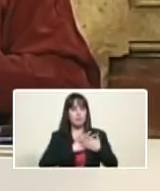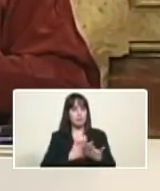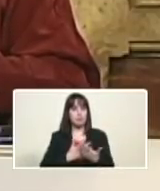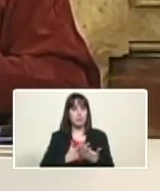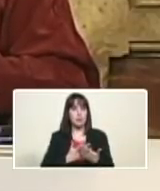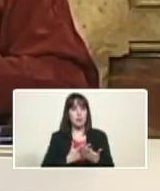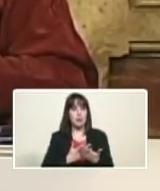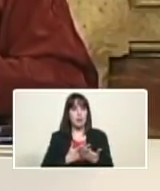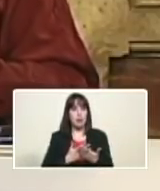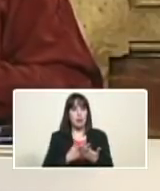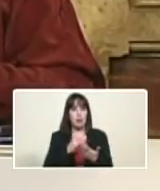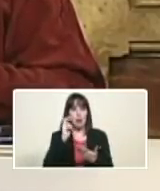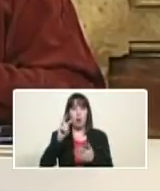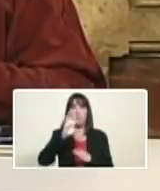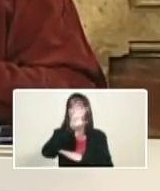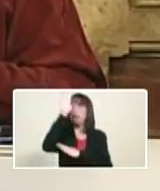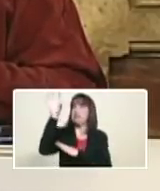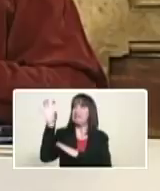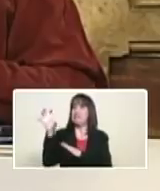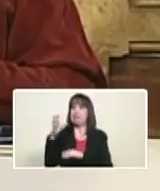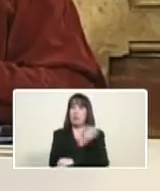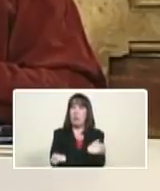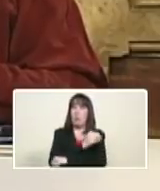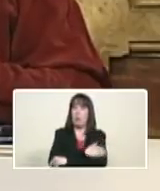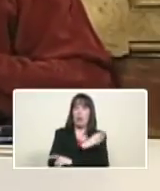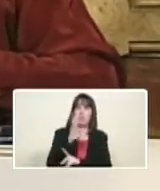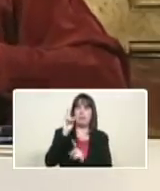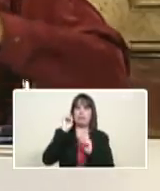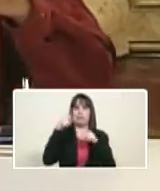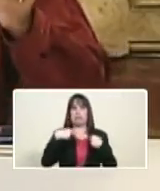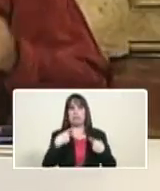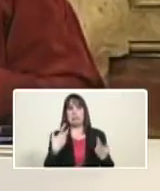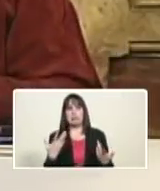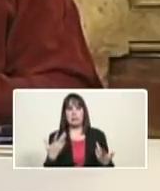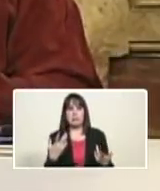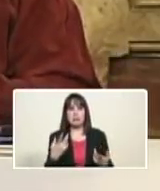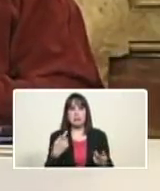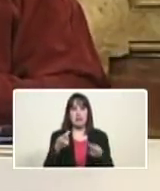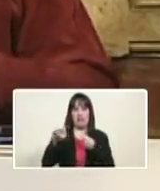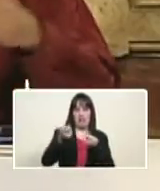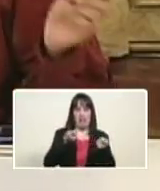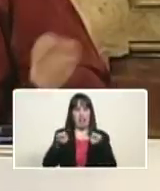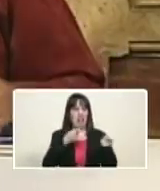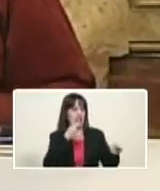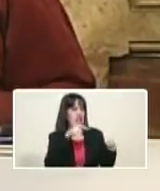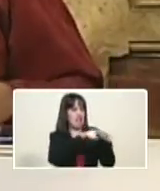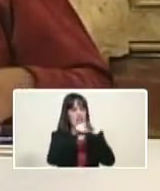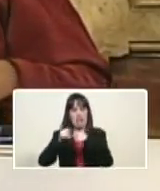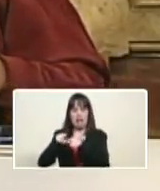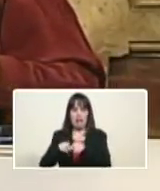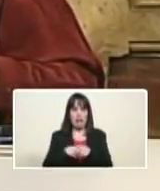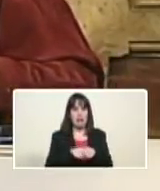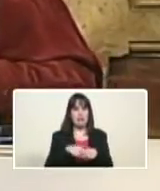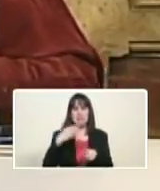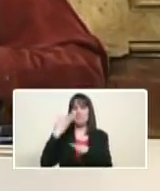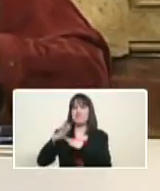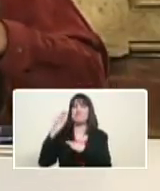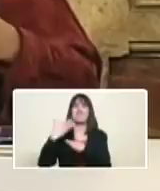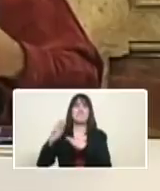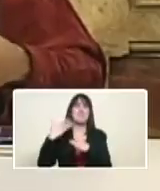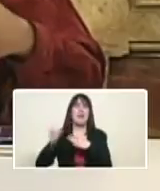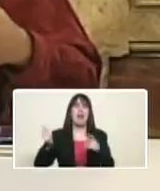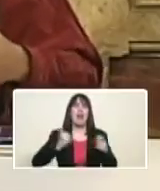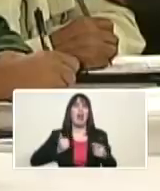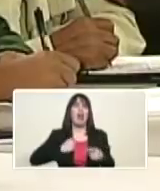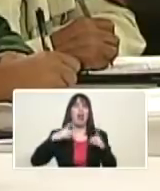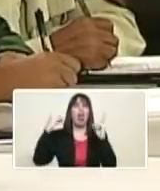las oligarquías del continente. Por eso todos los días me provocan por aquí, por allá, declaran no sé quién. Declaren lo que les dé la